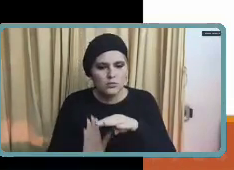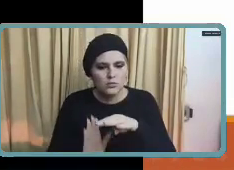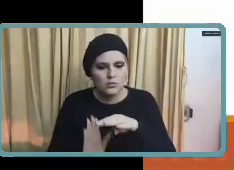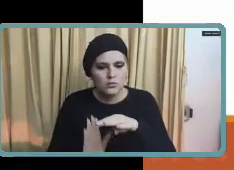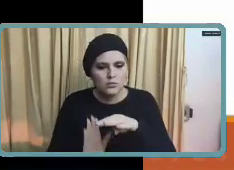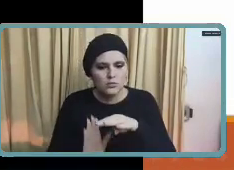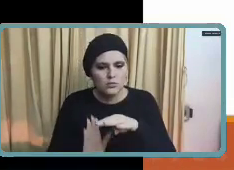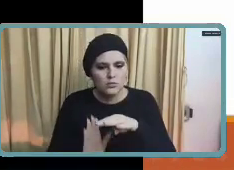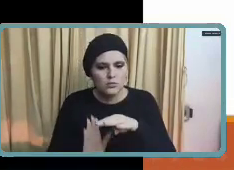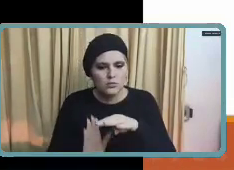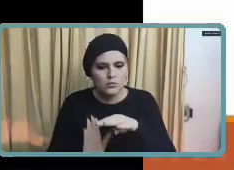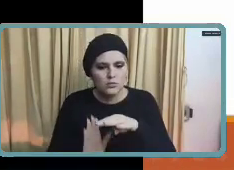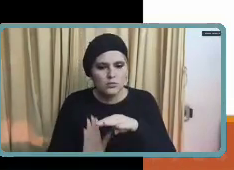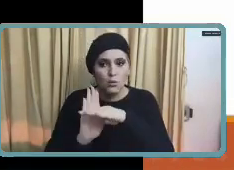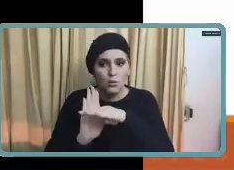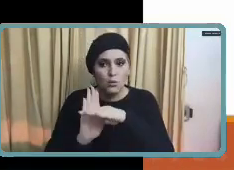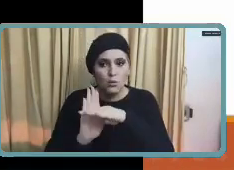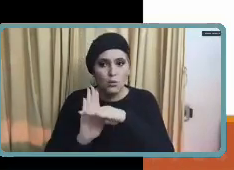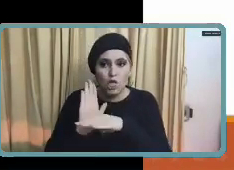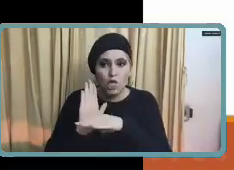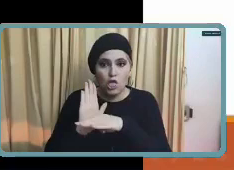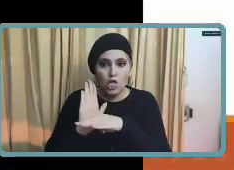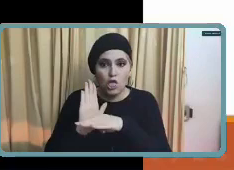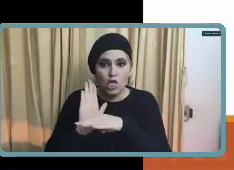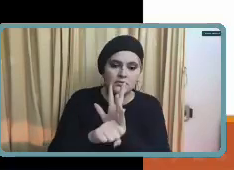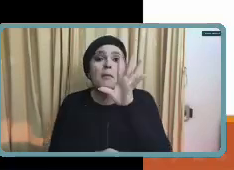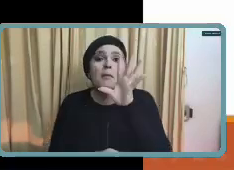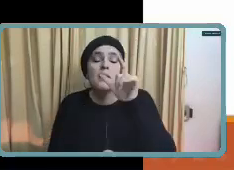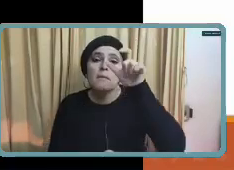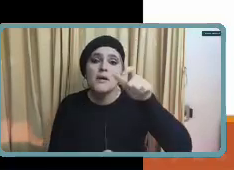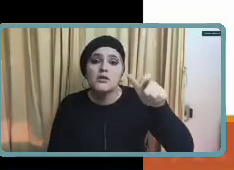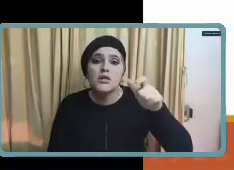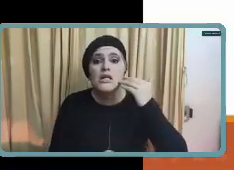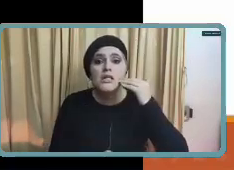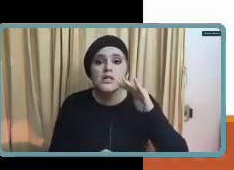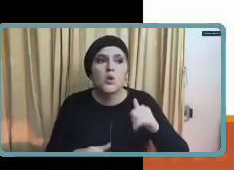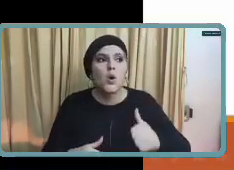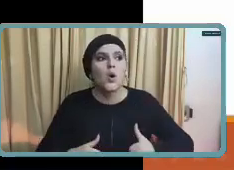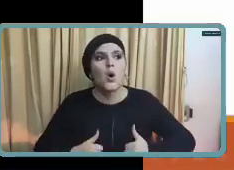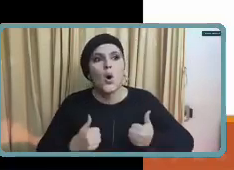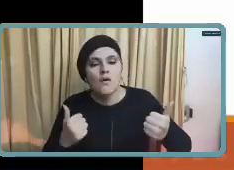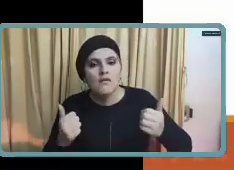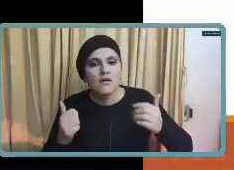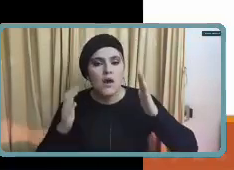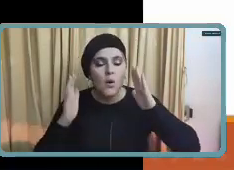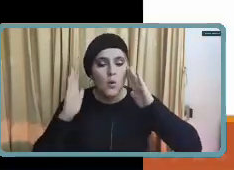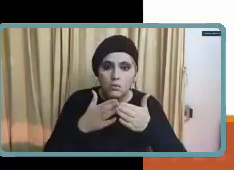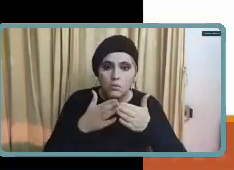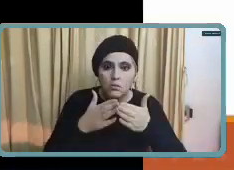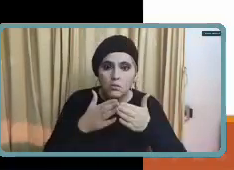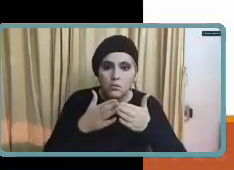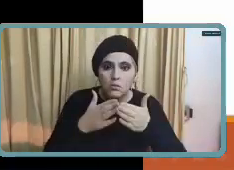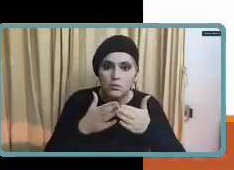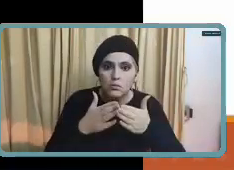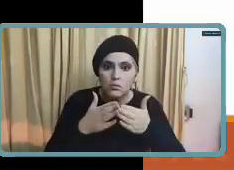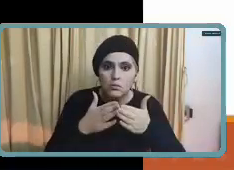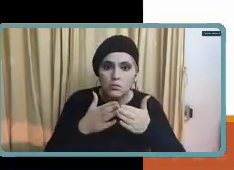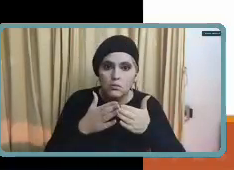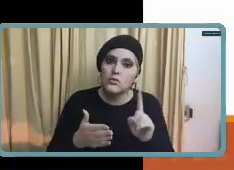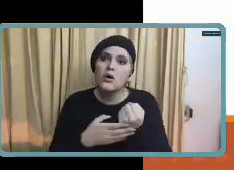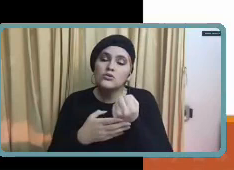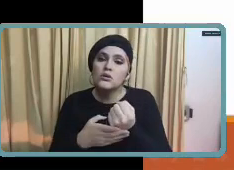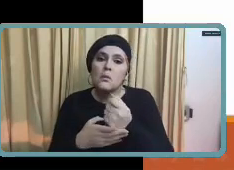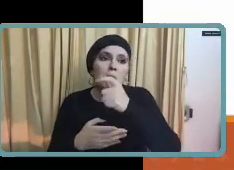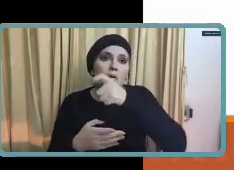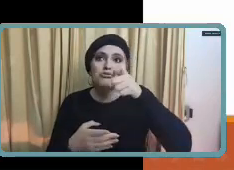COVID, no solamente le va a servir a los niños, niñas y jóvenes autistas, sino que también le va a servir a todos los pacientes,